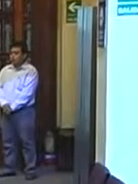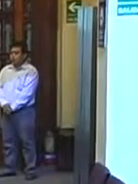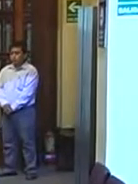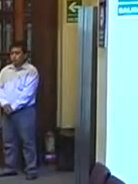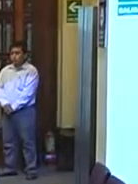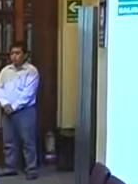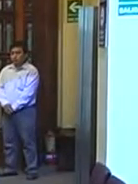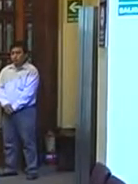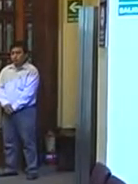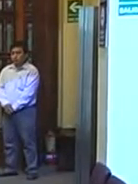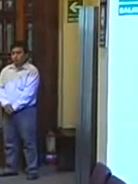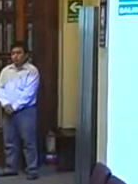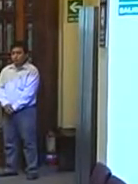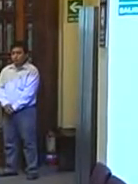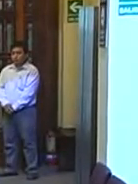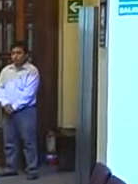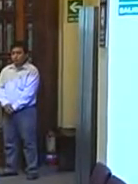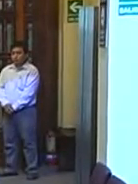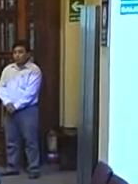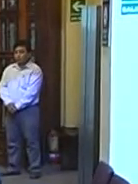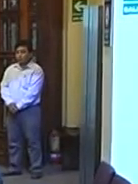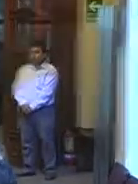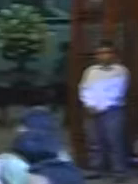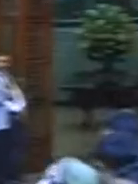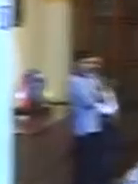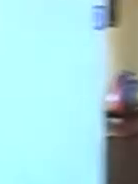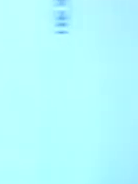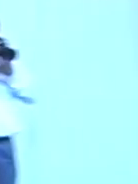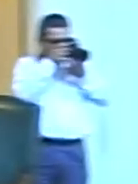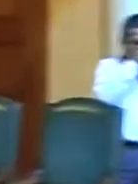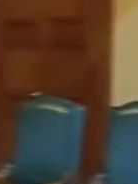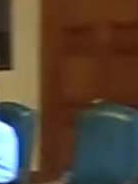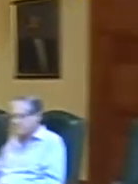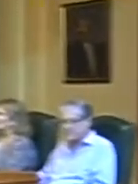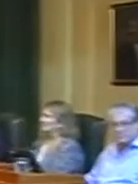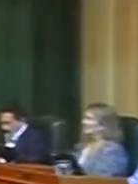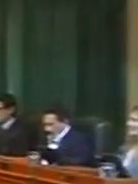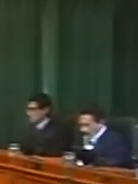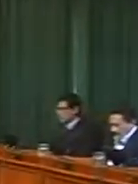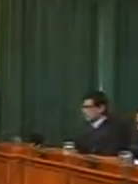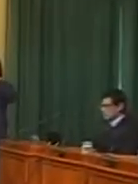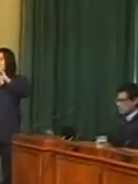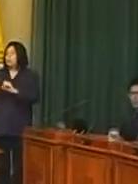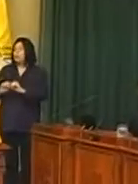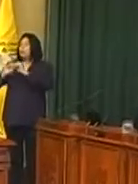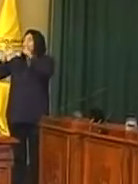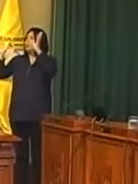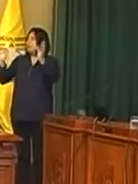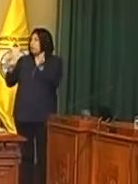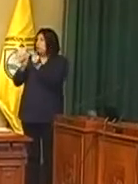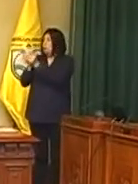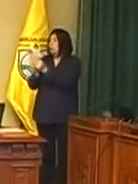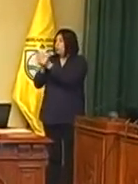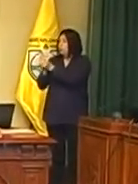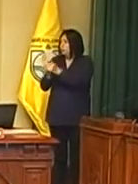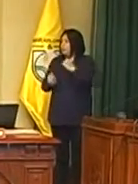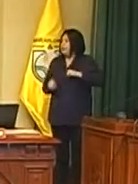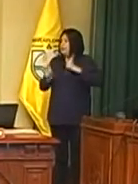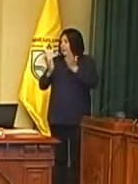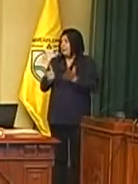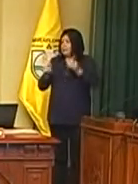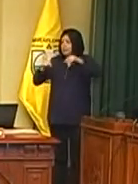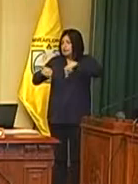de Miraflores. Y dentro de lo que es el programa de un día con el alcalde, que todos conocemos, tenemos acá,